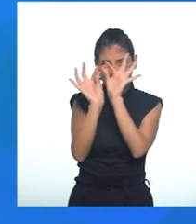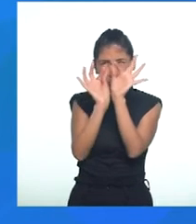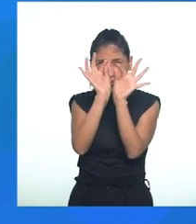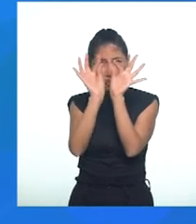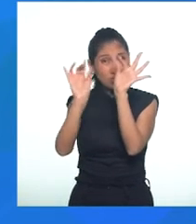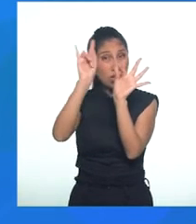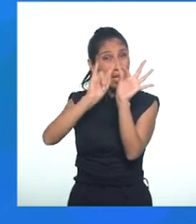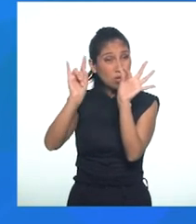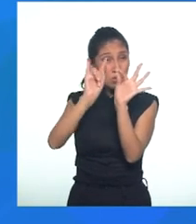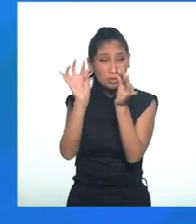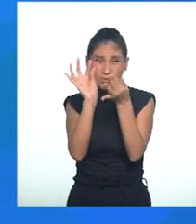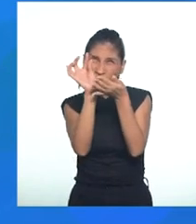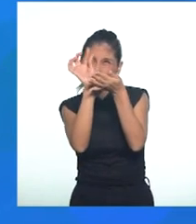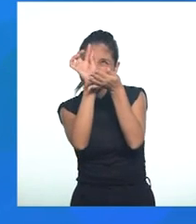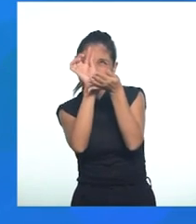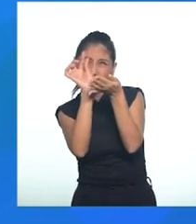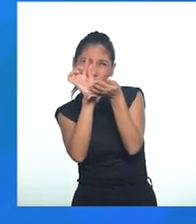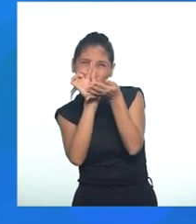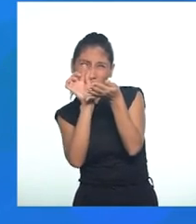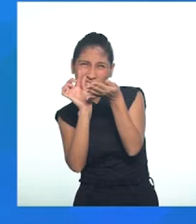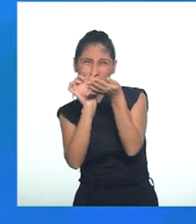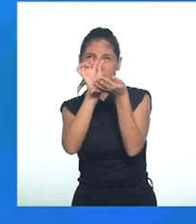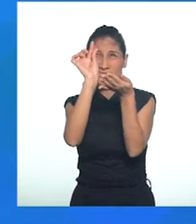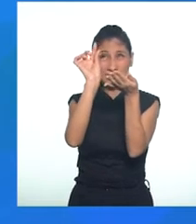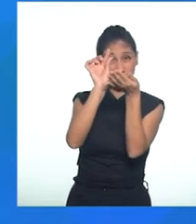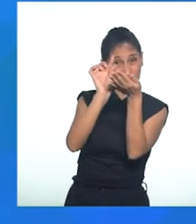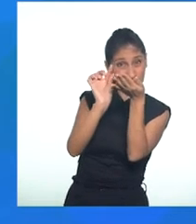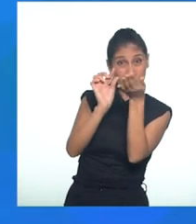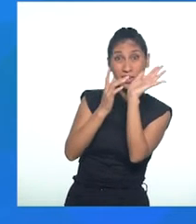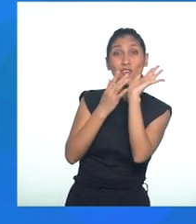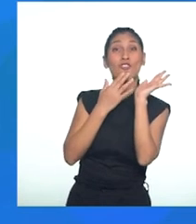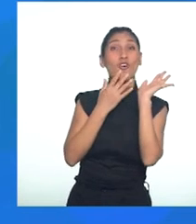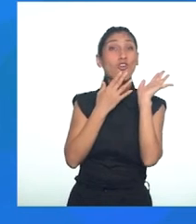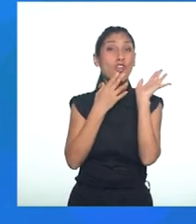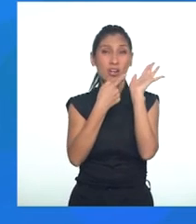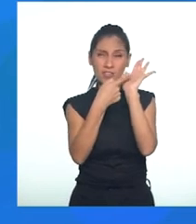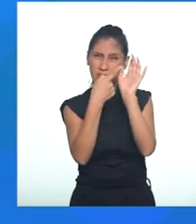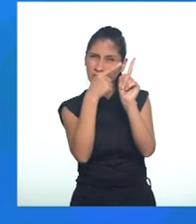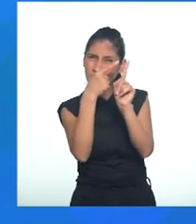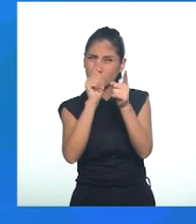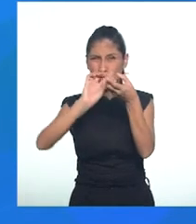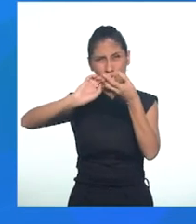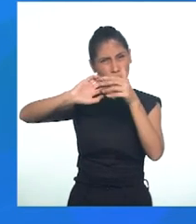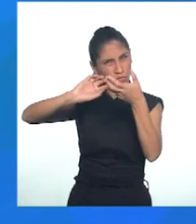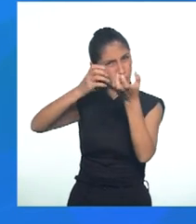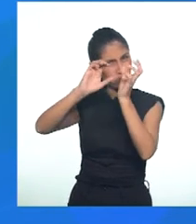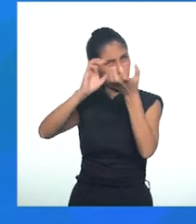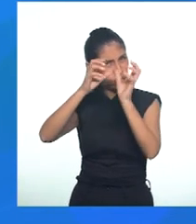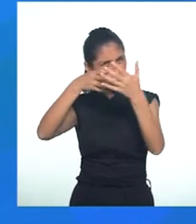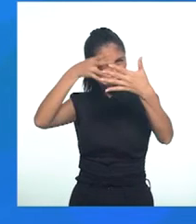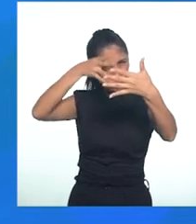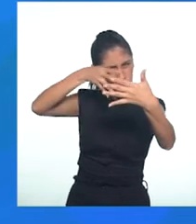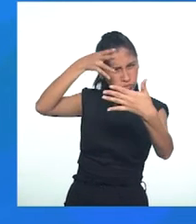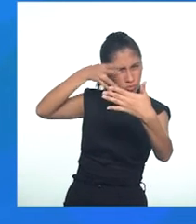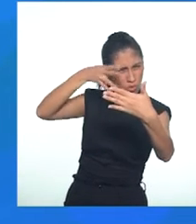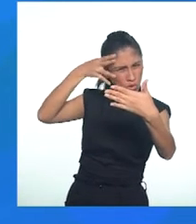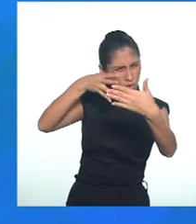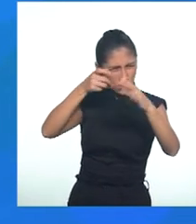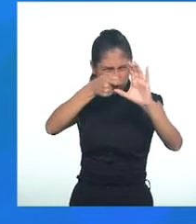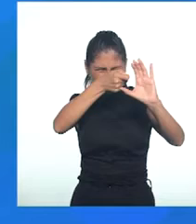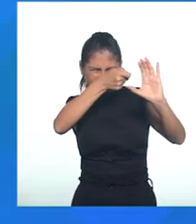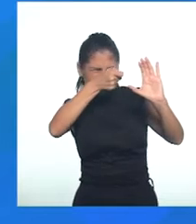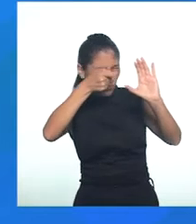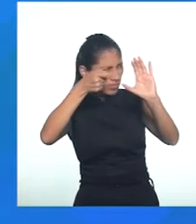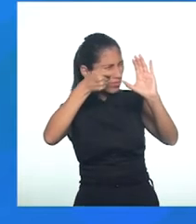de colorantes permite cambiar el color de las células de los microorganismos y realizar la observación en el